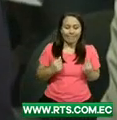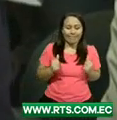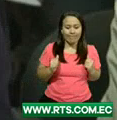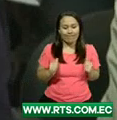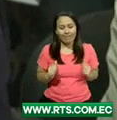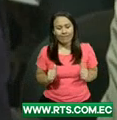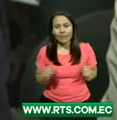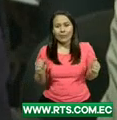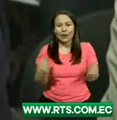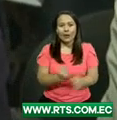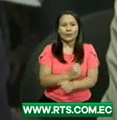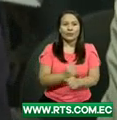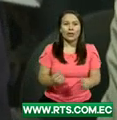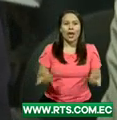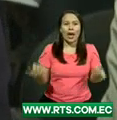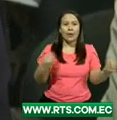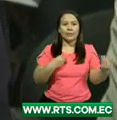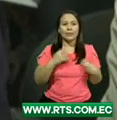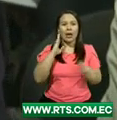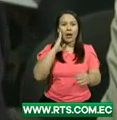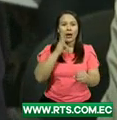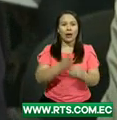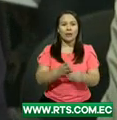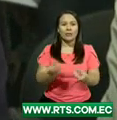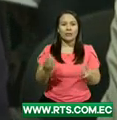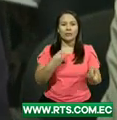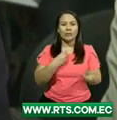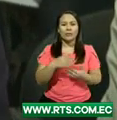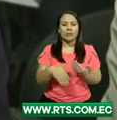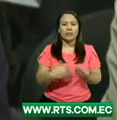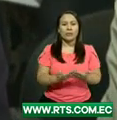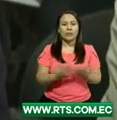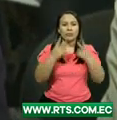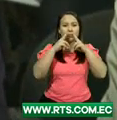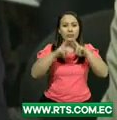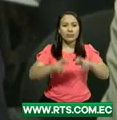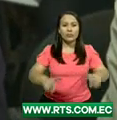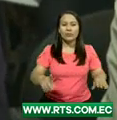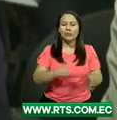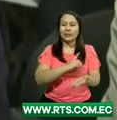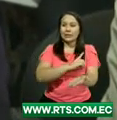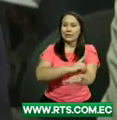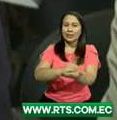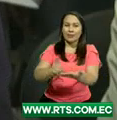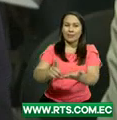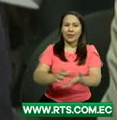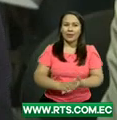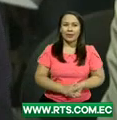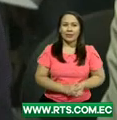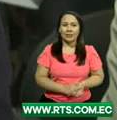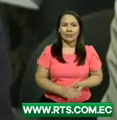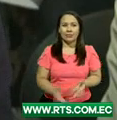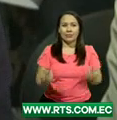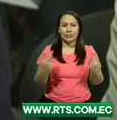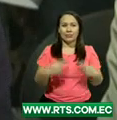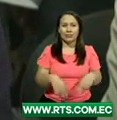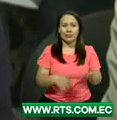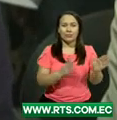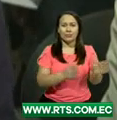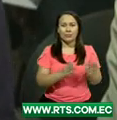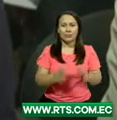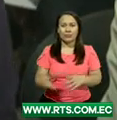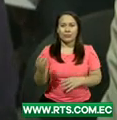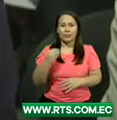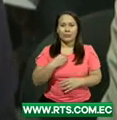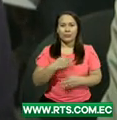a que la sentencia determina de qué básicamente se manda a que las obras sean